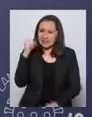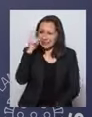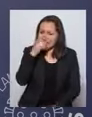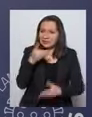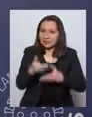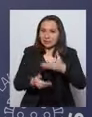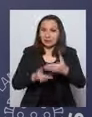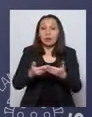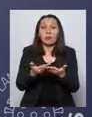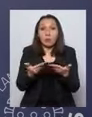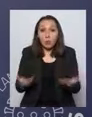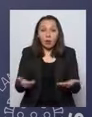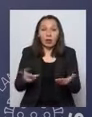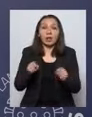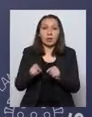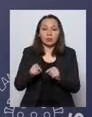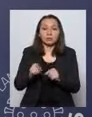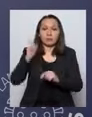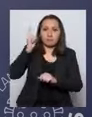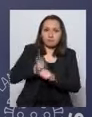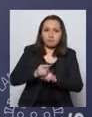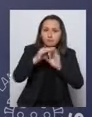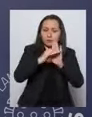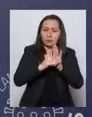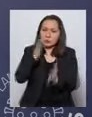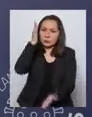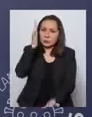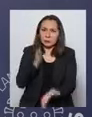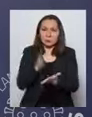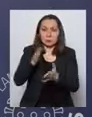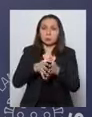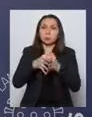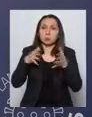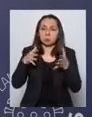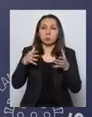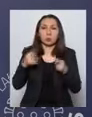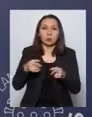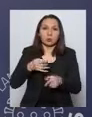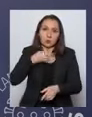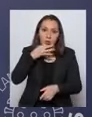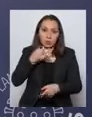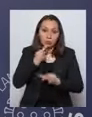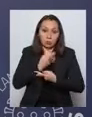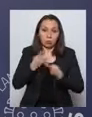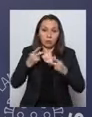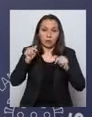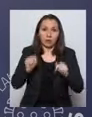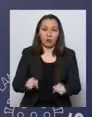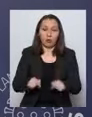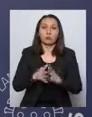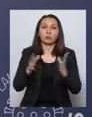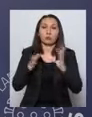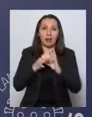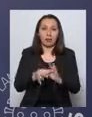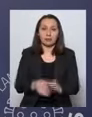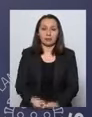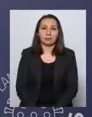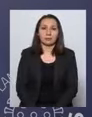y es por eso que se están tomando medidas tan extraordinarias como las que hemos anunciado hoy muchas